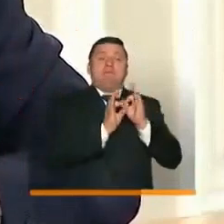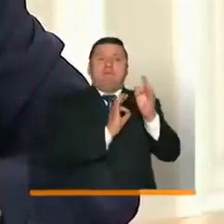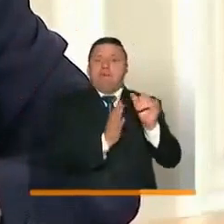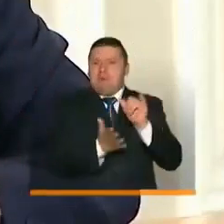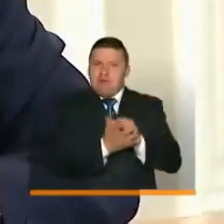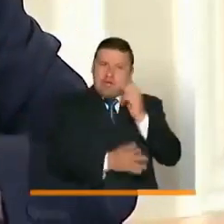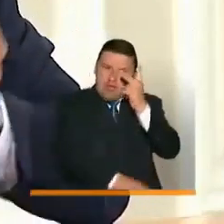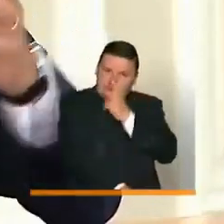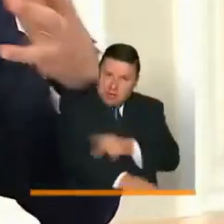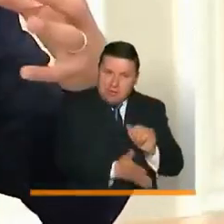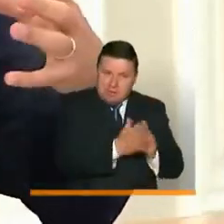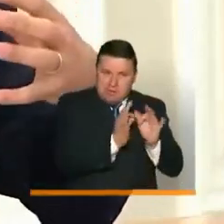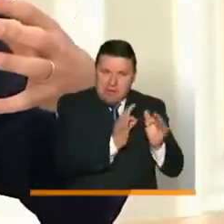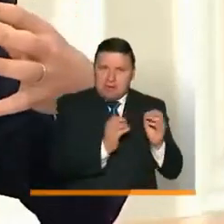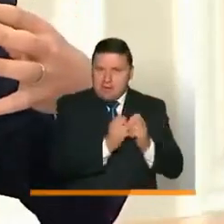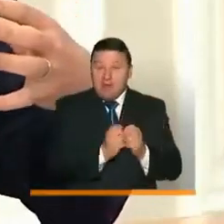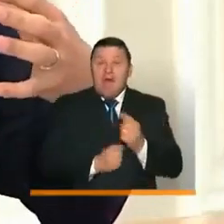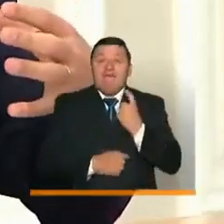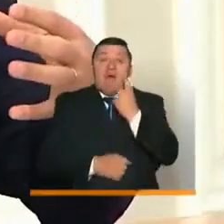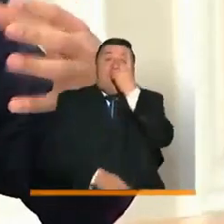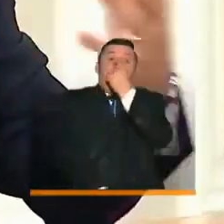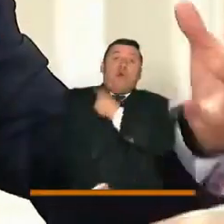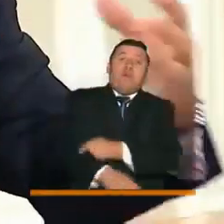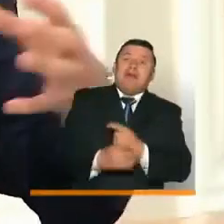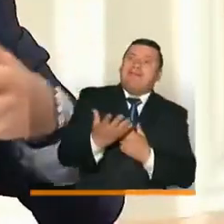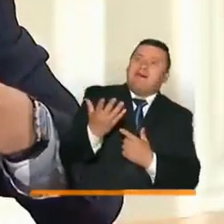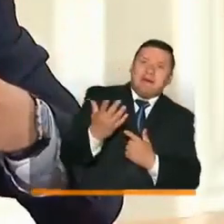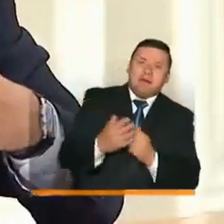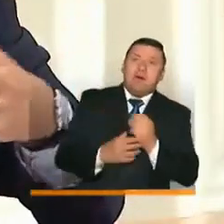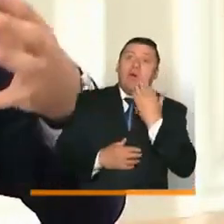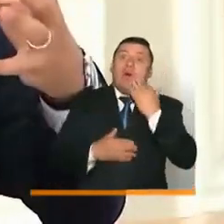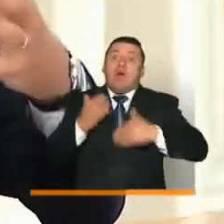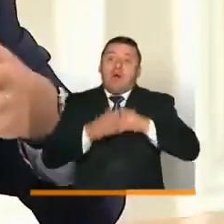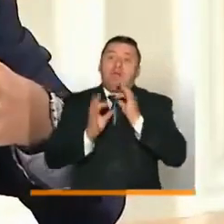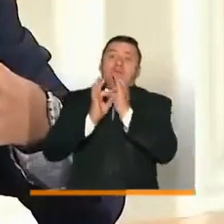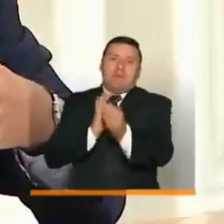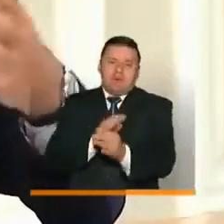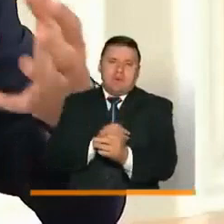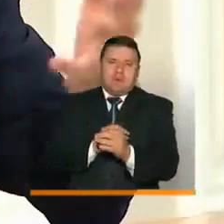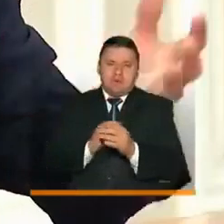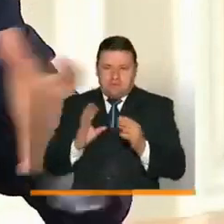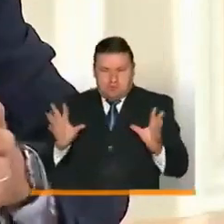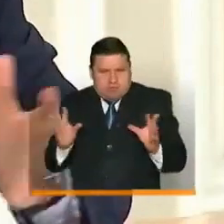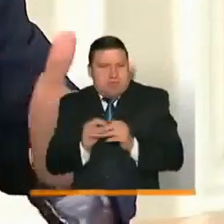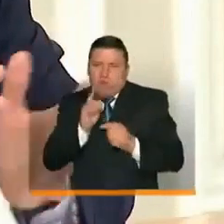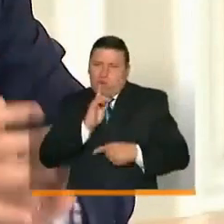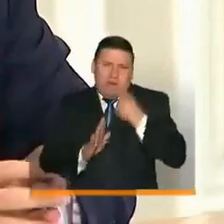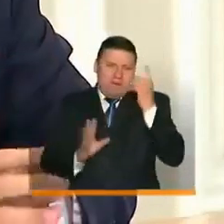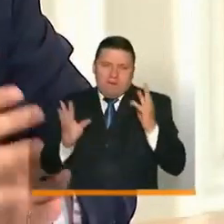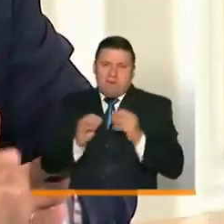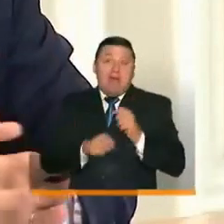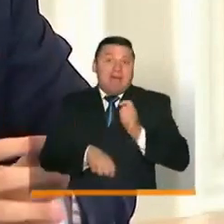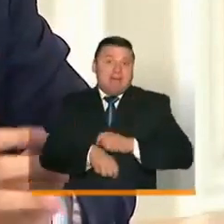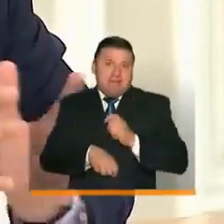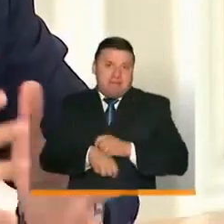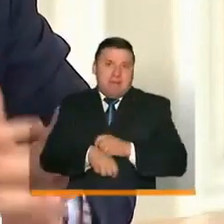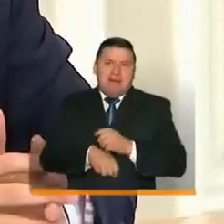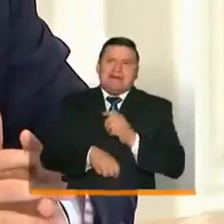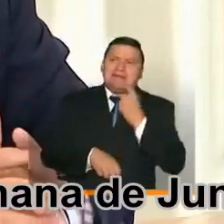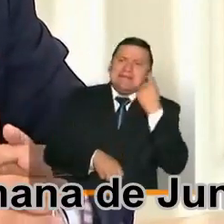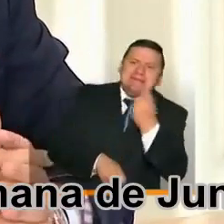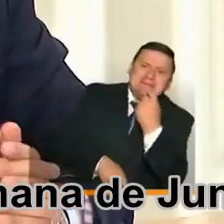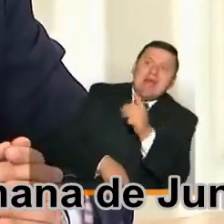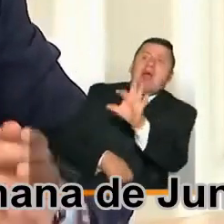esos mismos 2 millones. El millón que nos falta recibirán el primero y el segundo unido, porque nos tomó más tiempo llegar a ellos